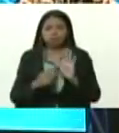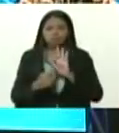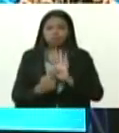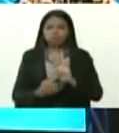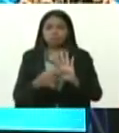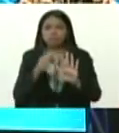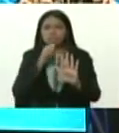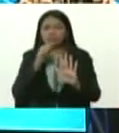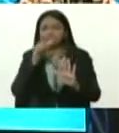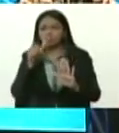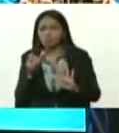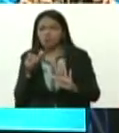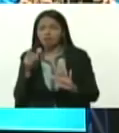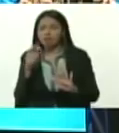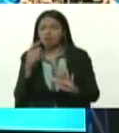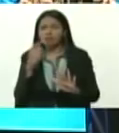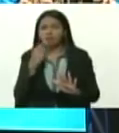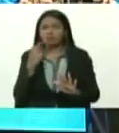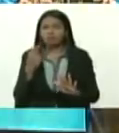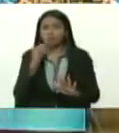testiga se puede decir, Ernesto,